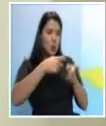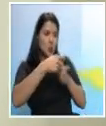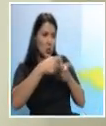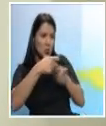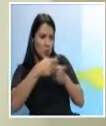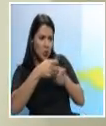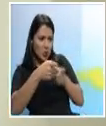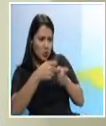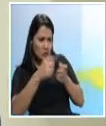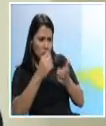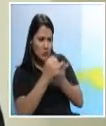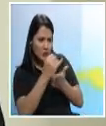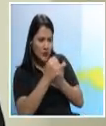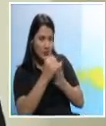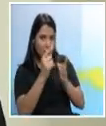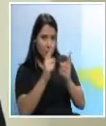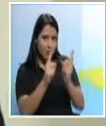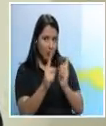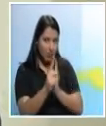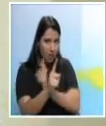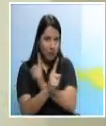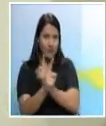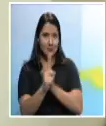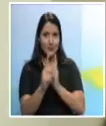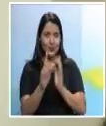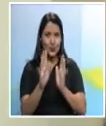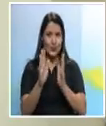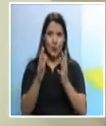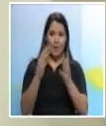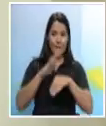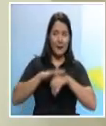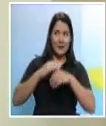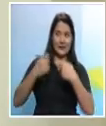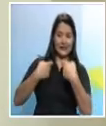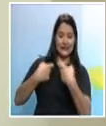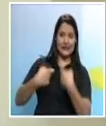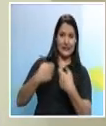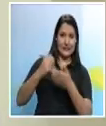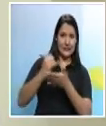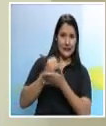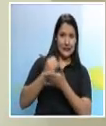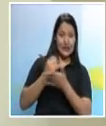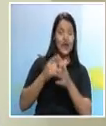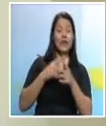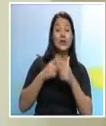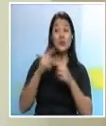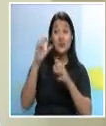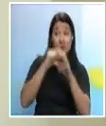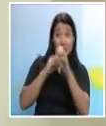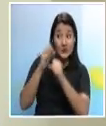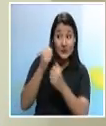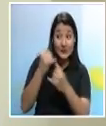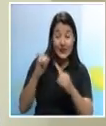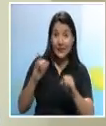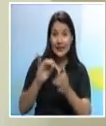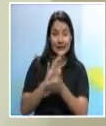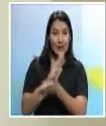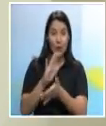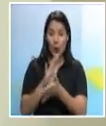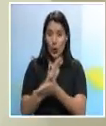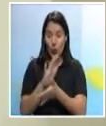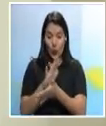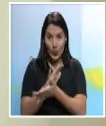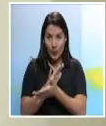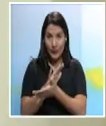sean interceptadas por las fuerzas policiales en condición irregular, sin documentos emitidos por